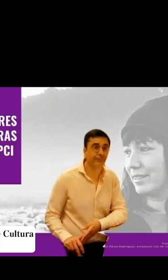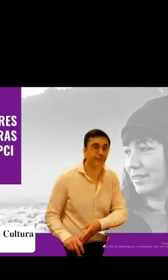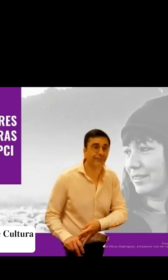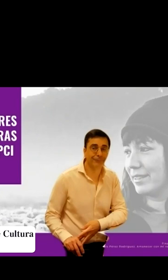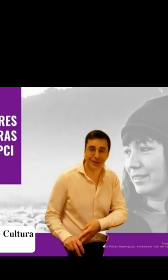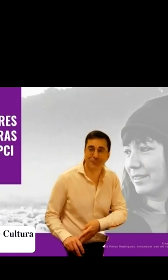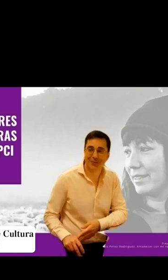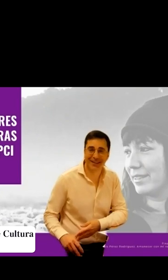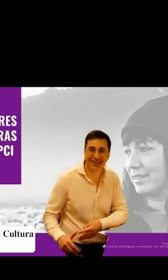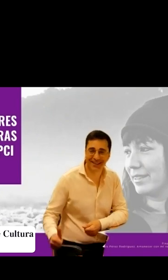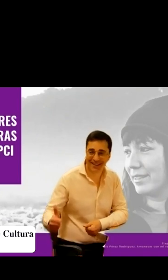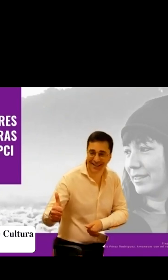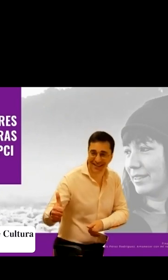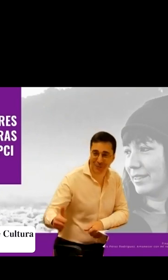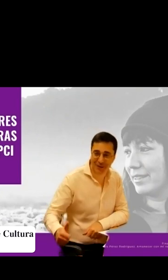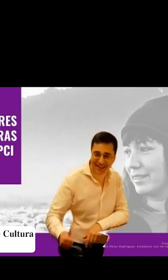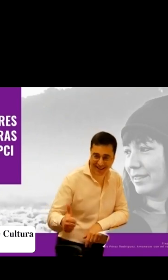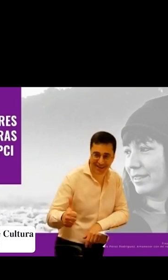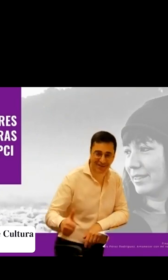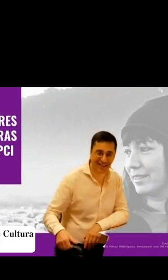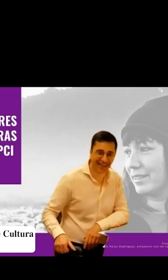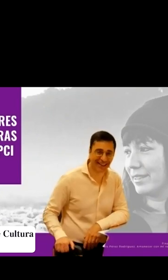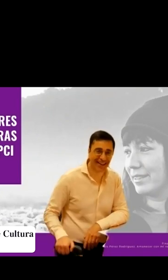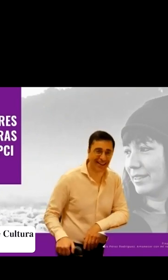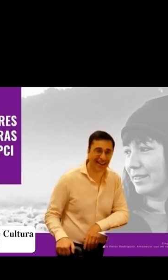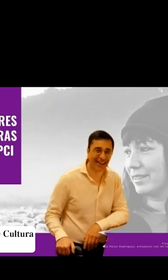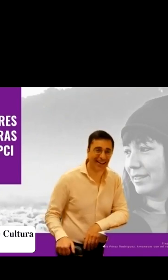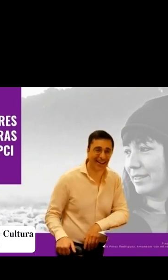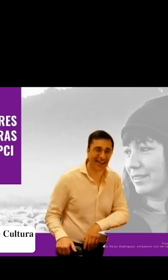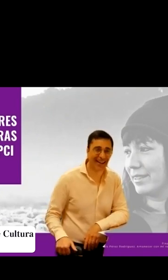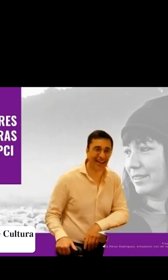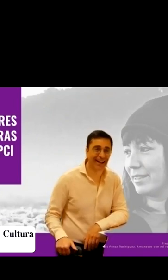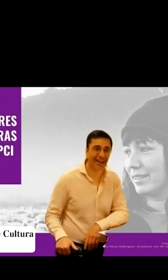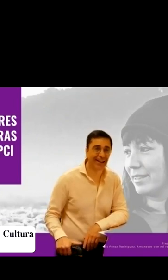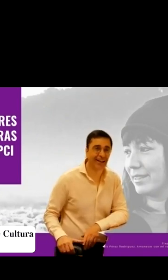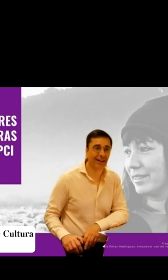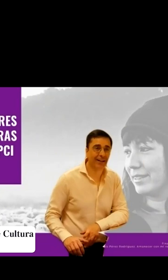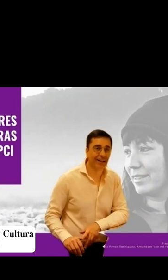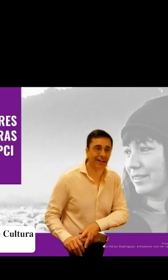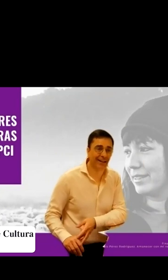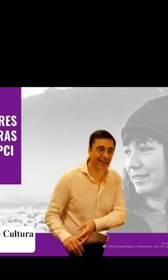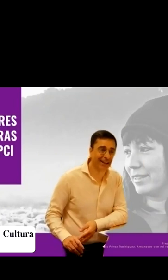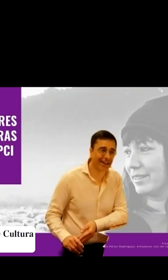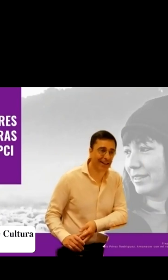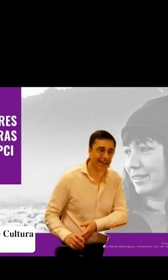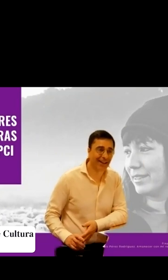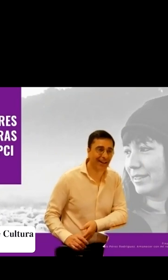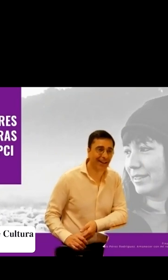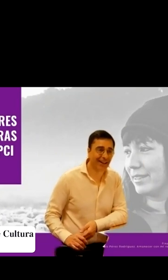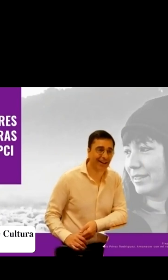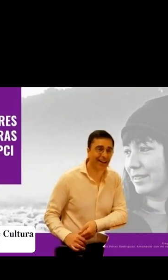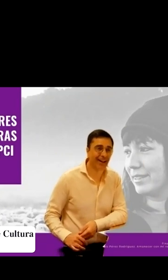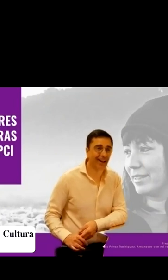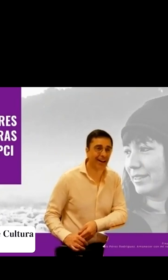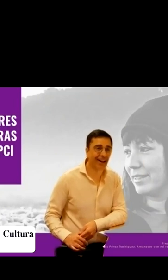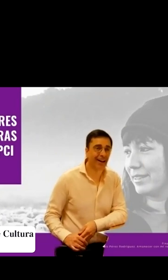de patrimonio inmaterial, del patrimonio en sí, y empecemos a hablar de herencia, de identidad cultural. Y ahí